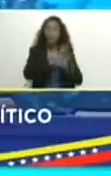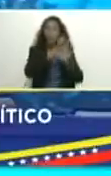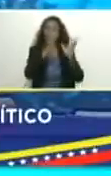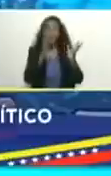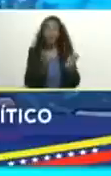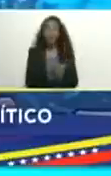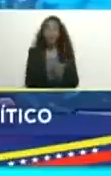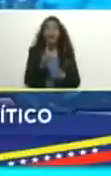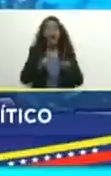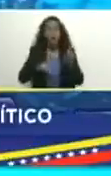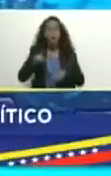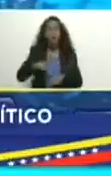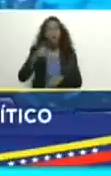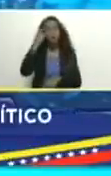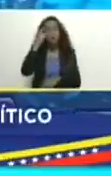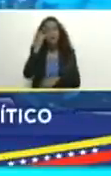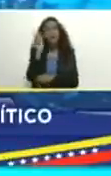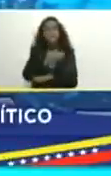Algunas fechas que podemos recordar.